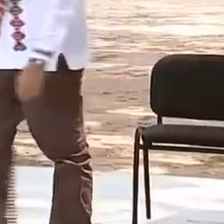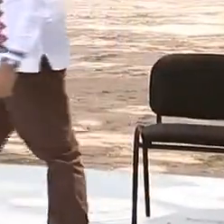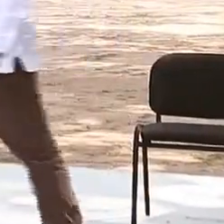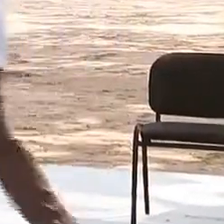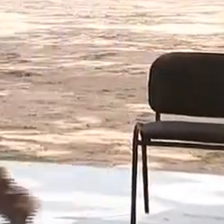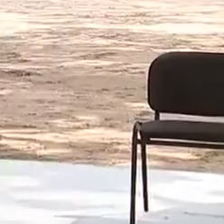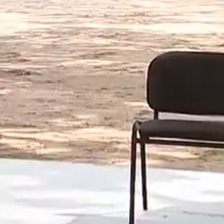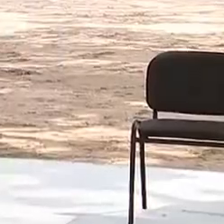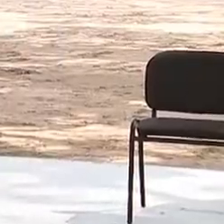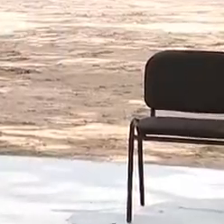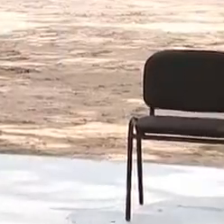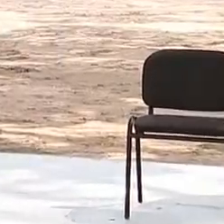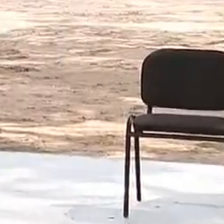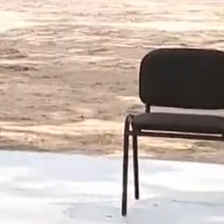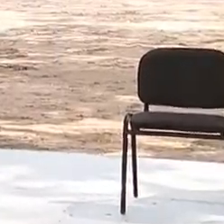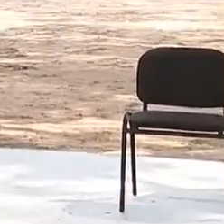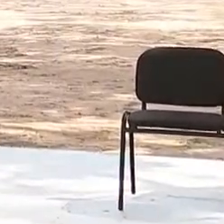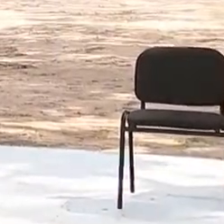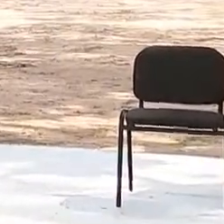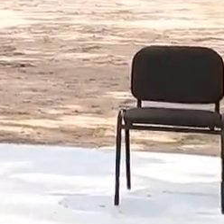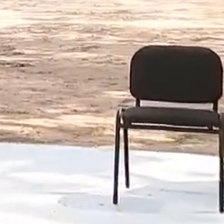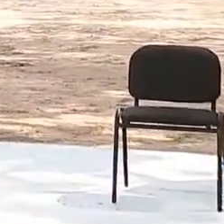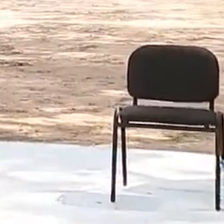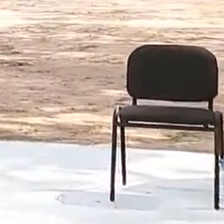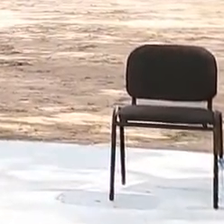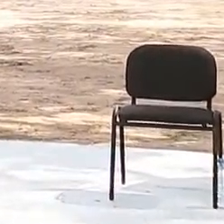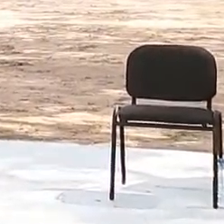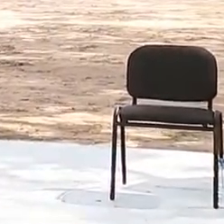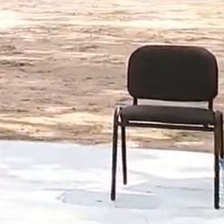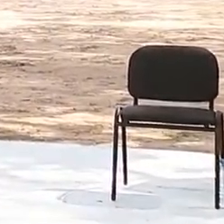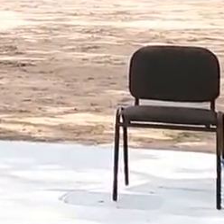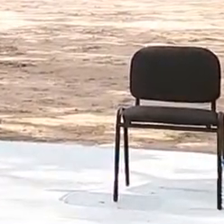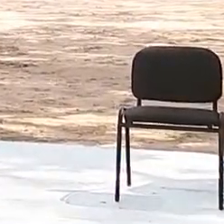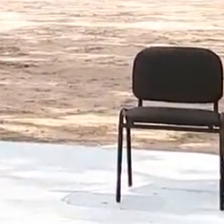Mexicanos, licenciado Andrés Manuel López Obrador.